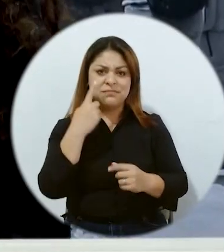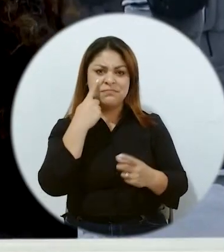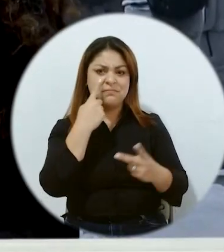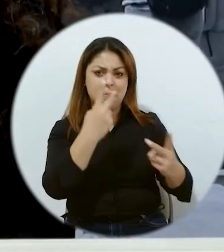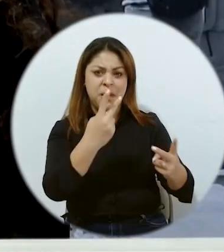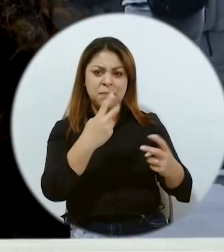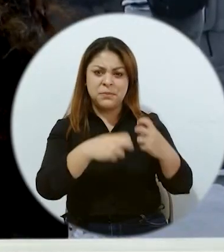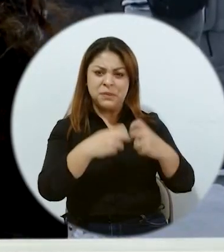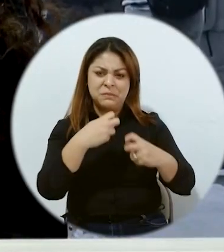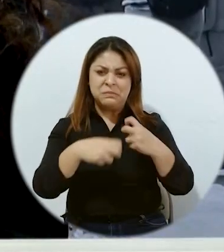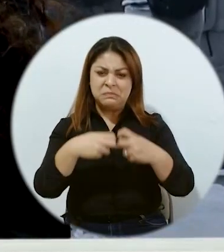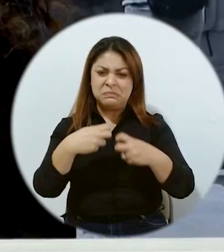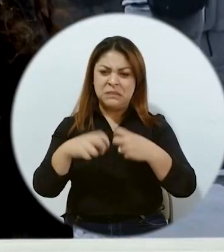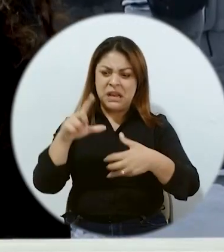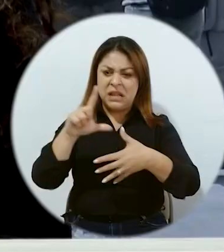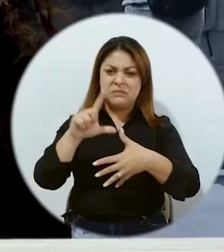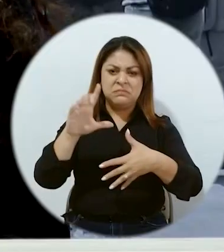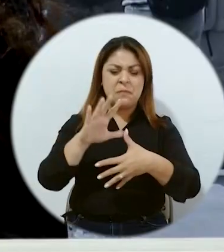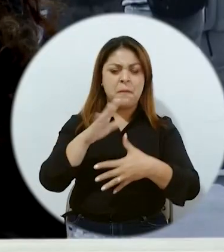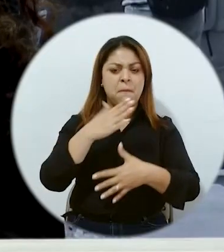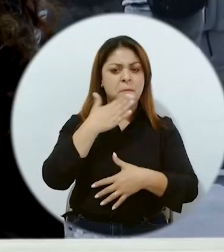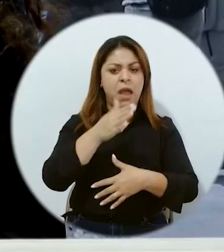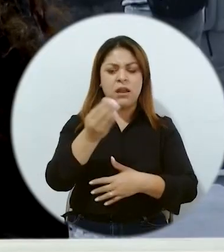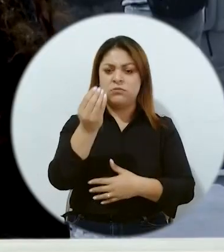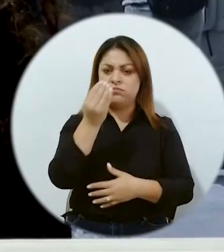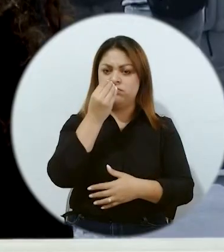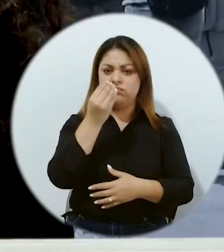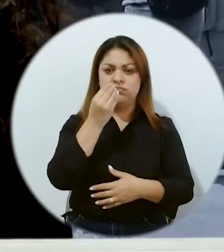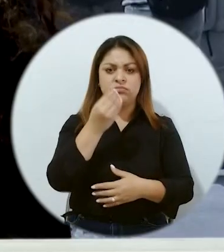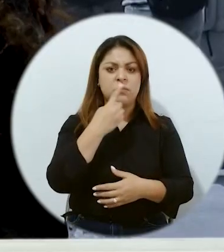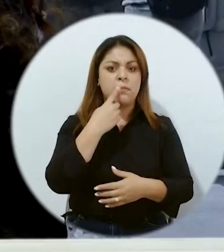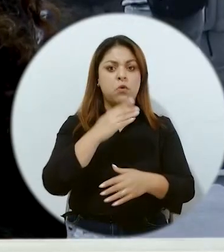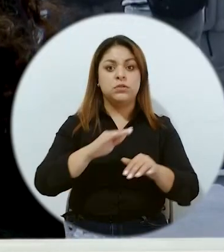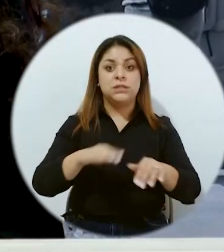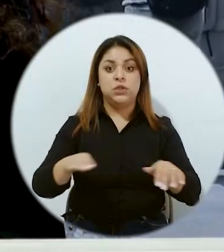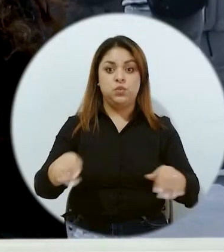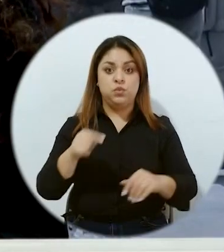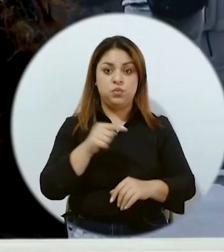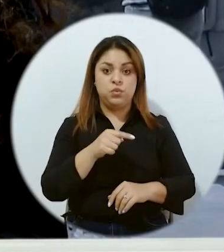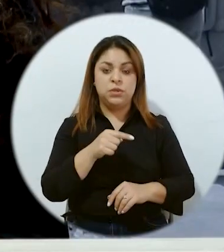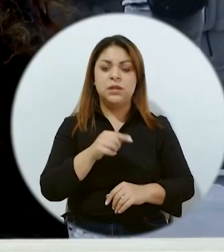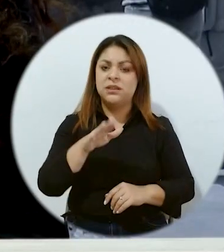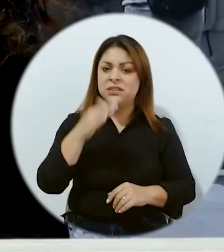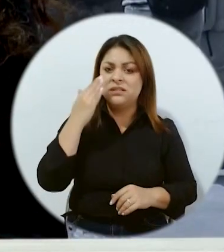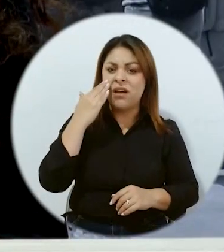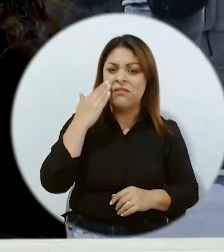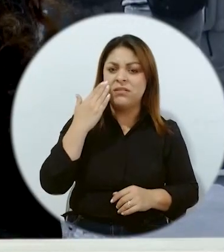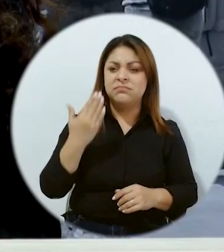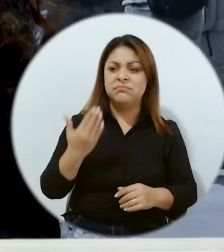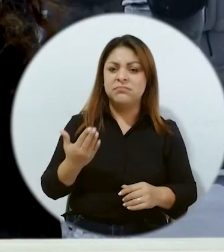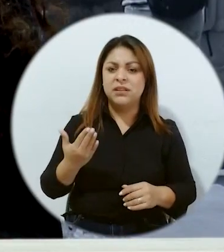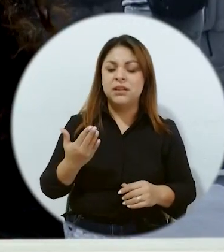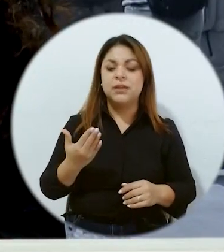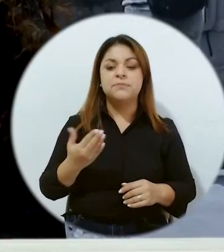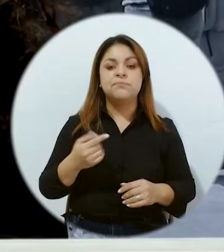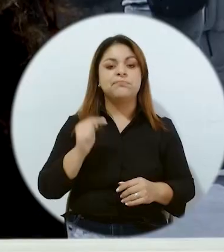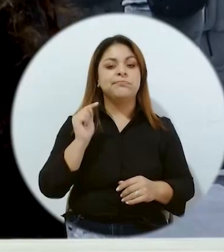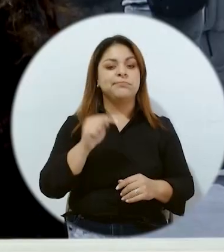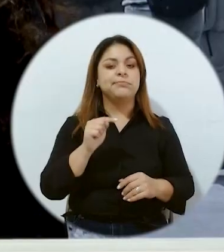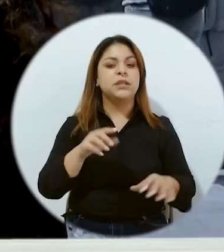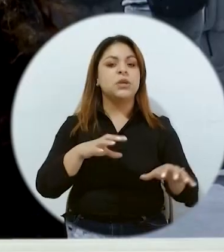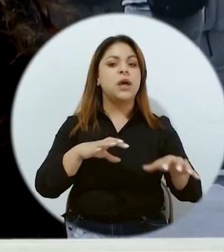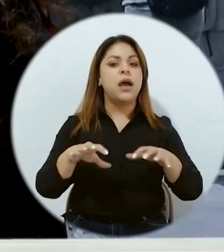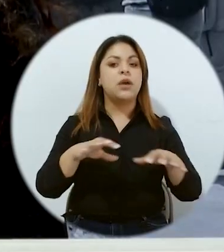de que tenemos altas problemáticas en Latinoamérica con respecto a la mala nutrición, generalmente en nuestras infancias,